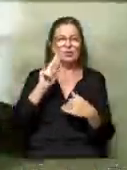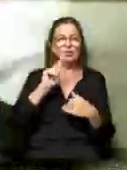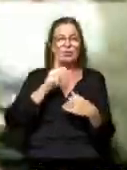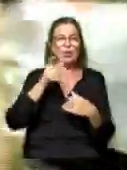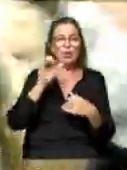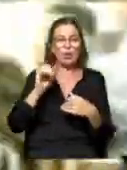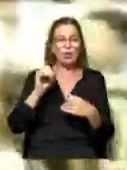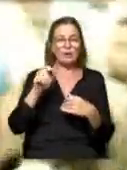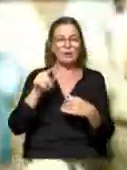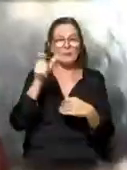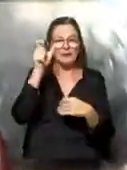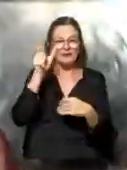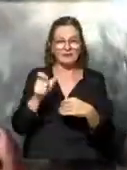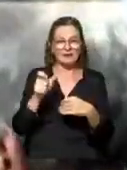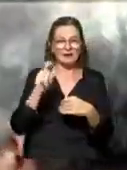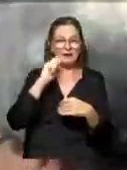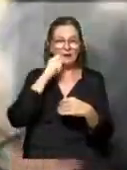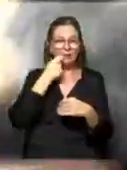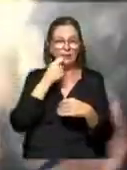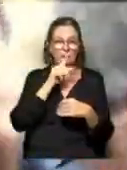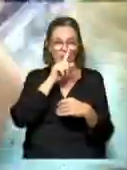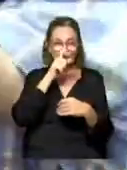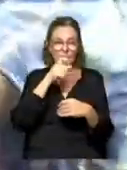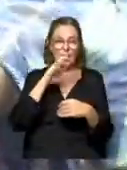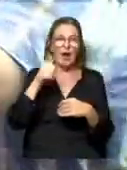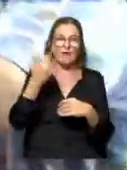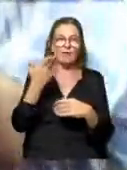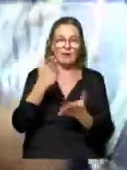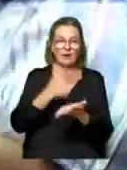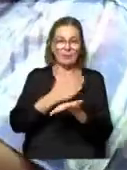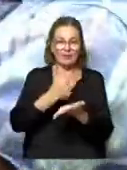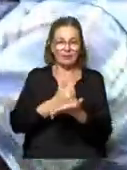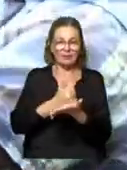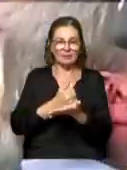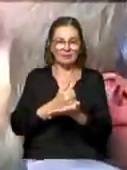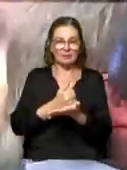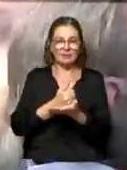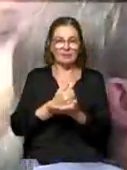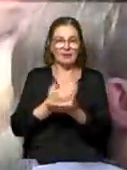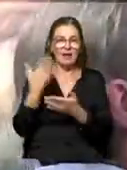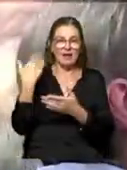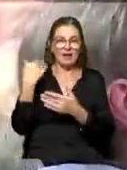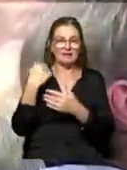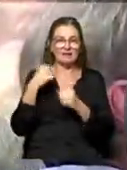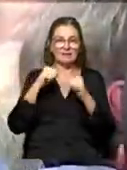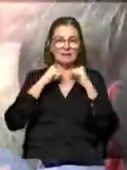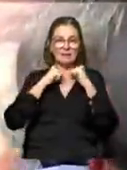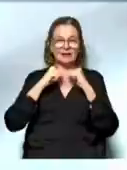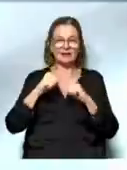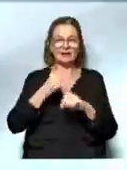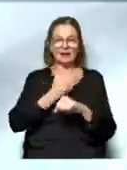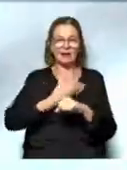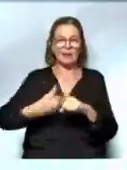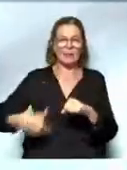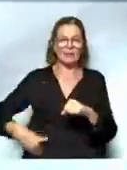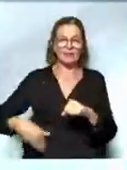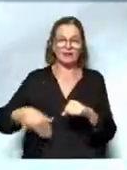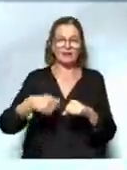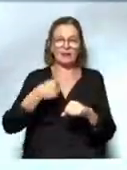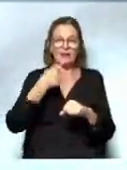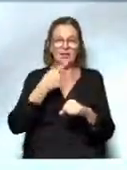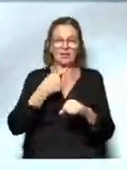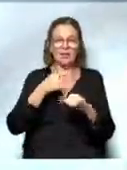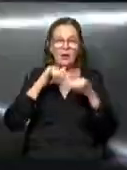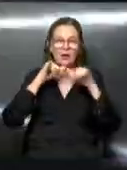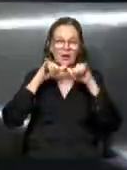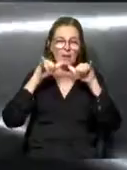de dirigentes y simpatizantes de Montevideo y el interior del país. El exsecretario de la Presidencia aseguró a los asistentes que su campaña